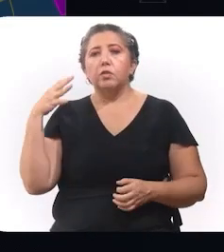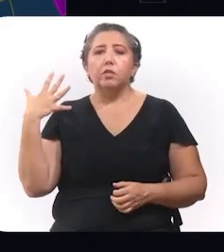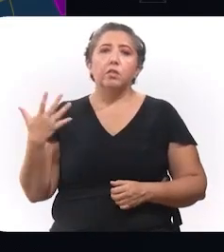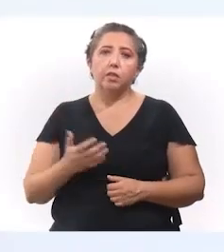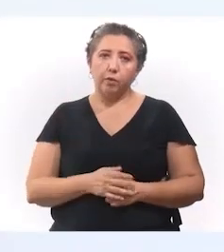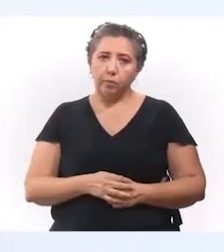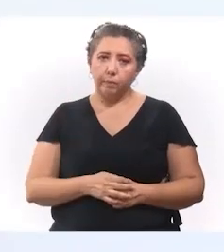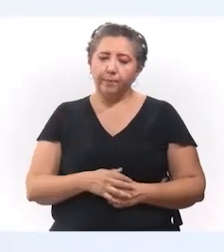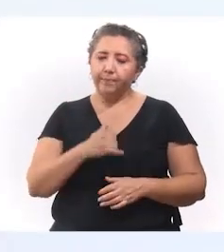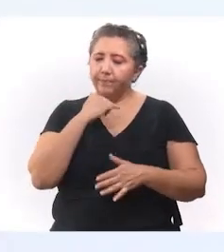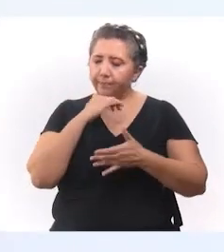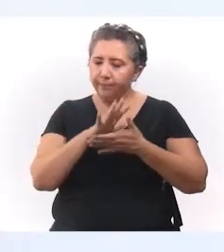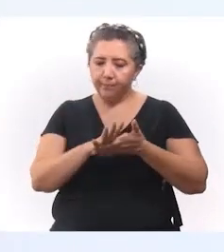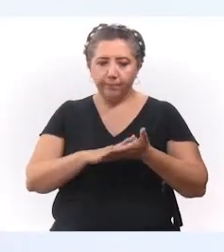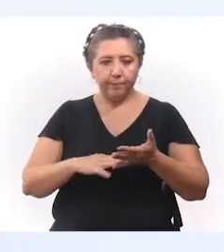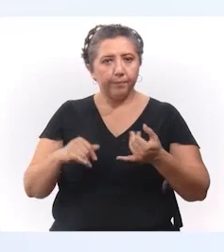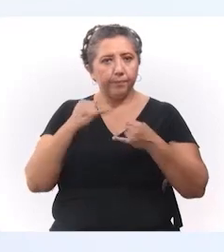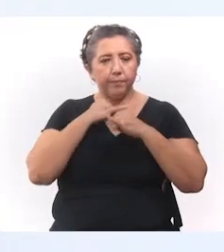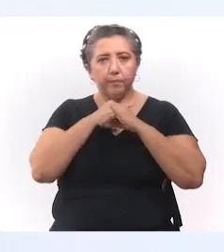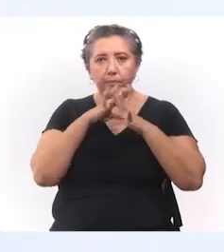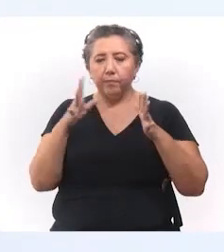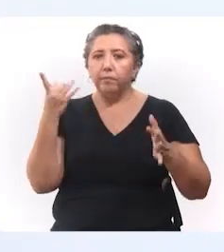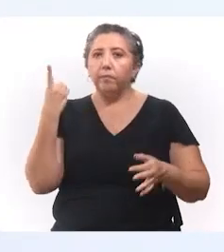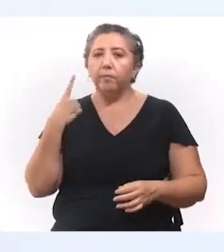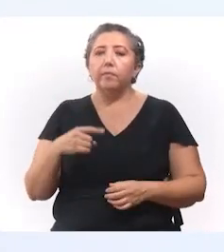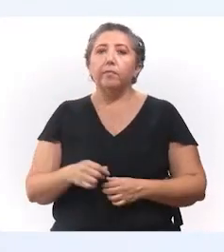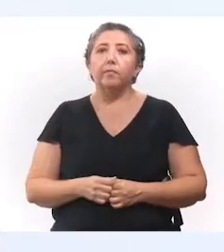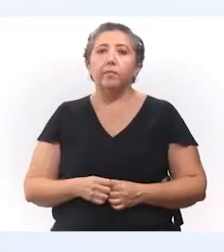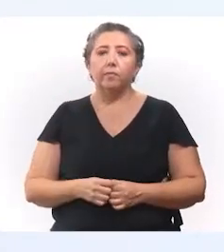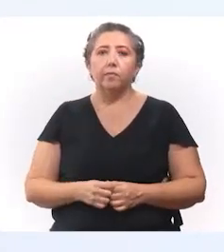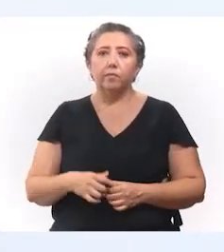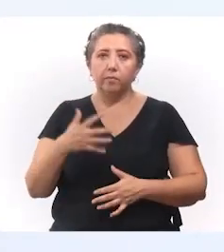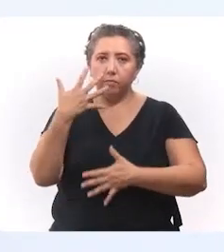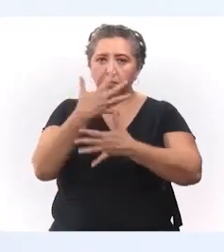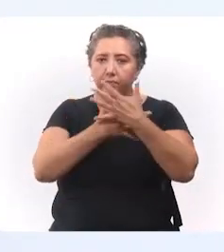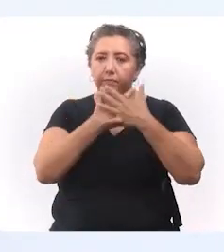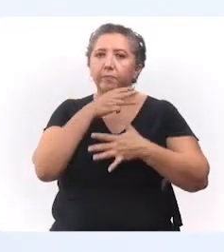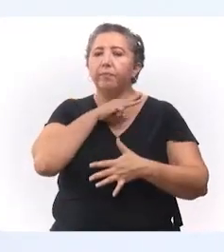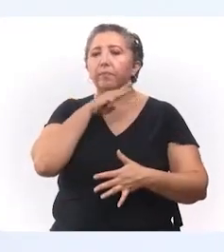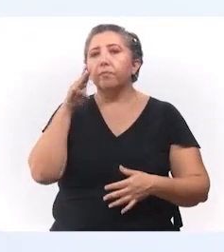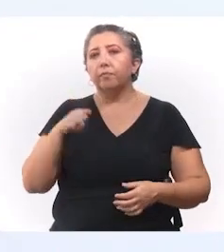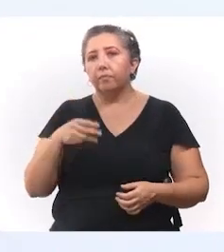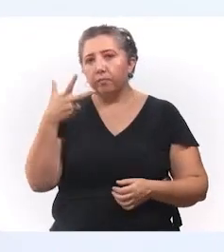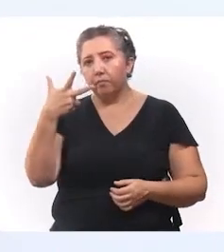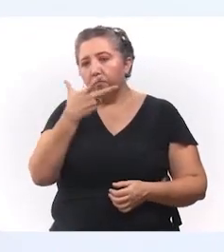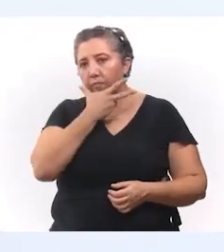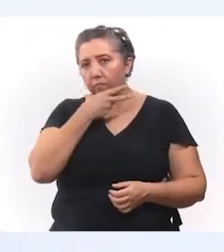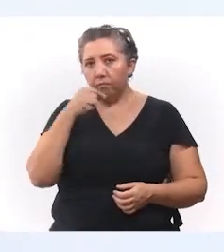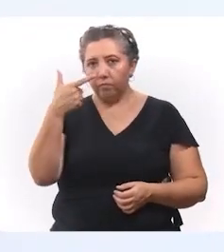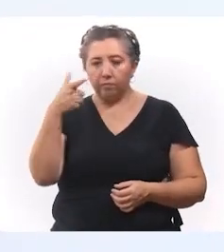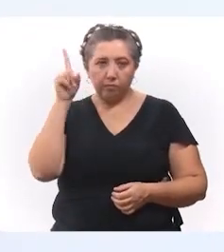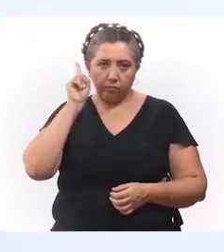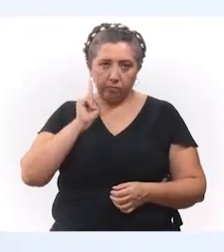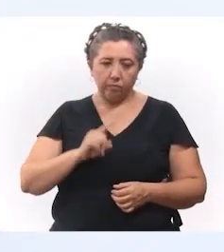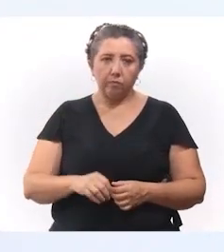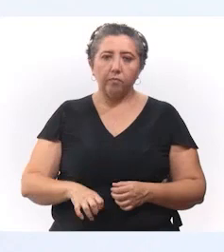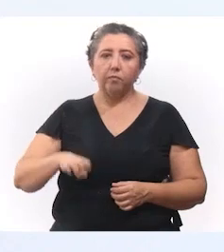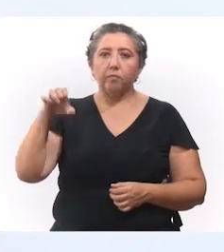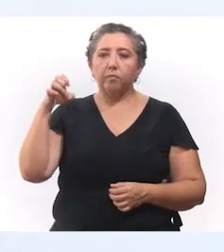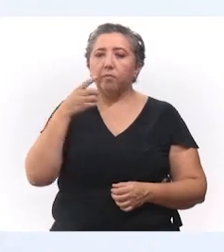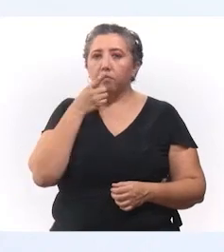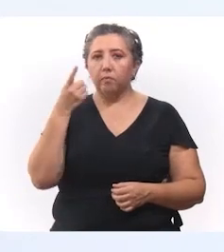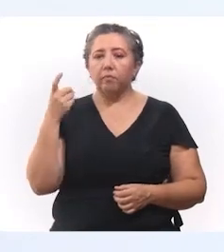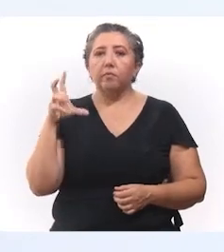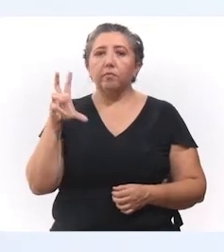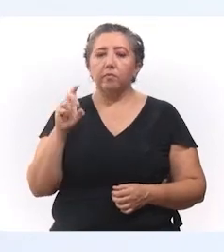9.785. Lamentablemente, en este parte médico informamos de 15 fallecimientos, 8 hombres y 7 mujeres, de un rango